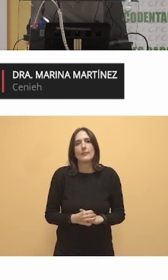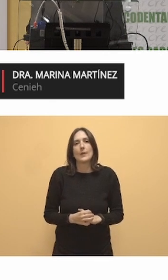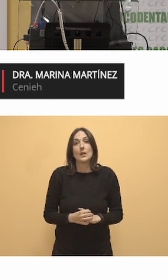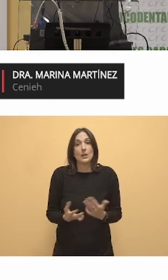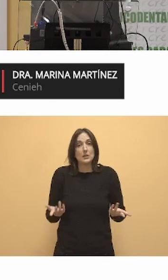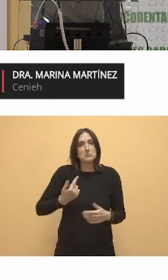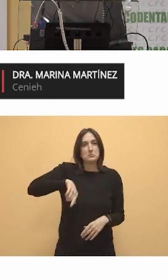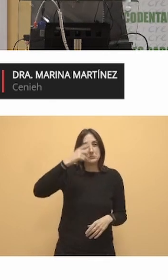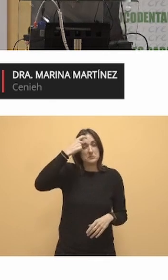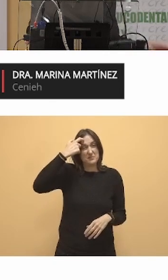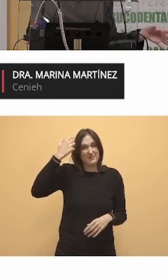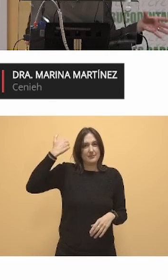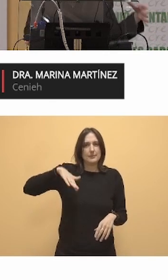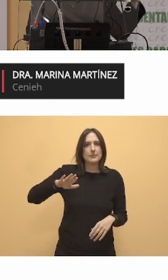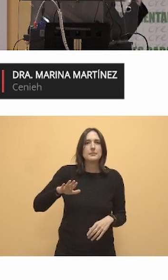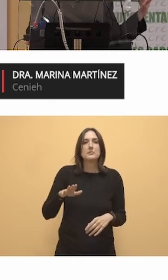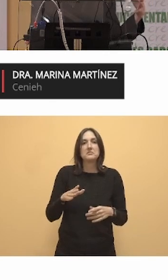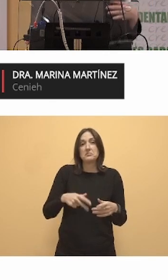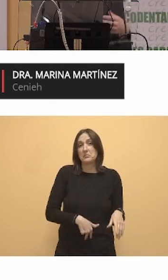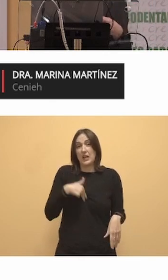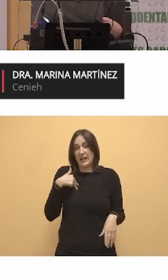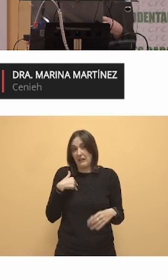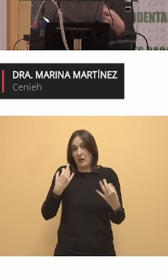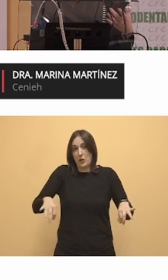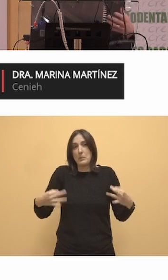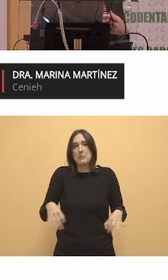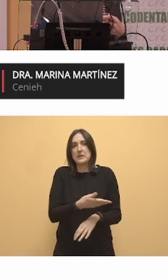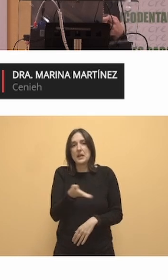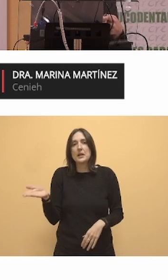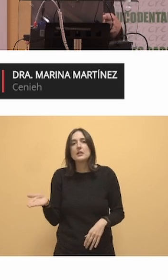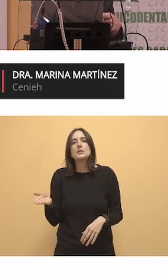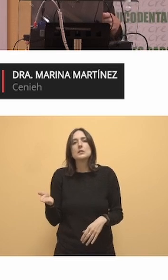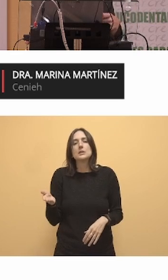Y como ya sabemos, pues bueno, por lo general tenemos